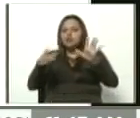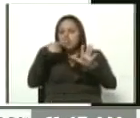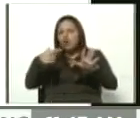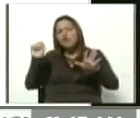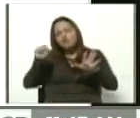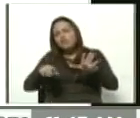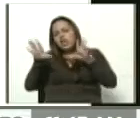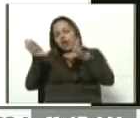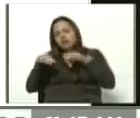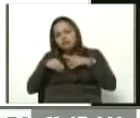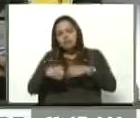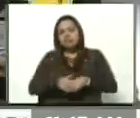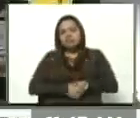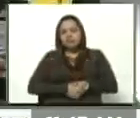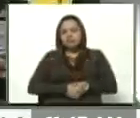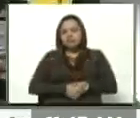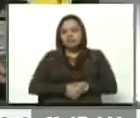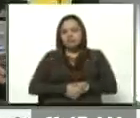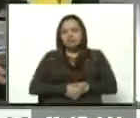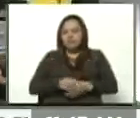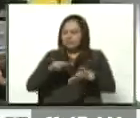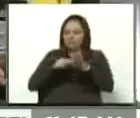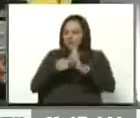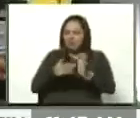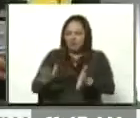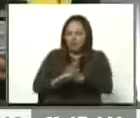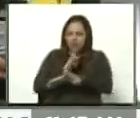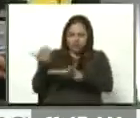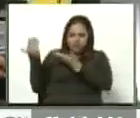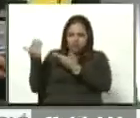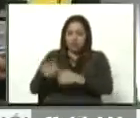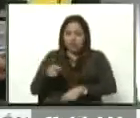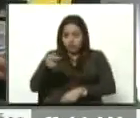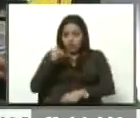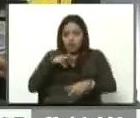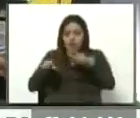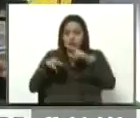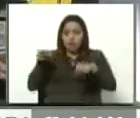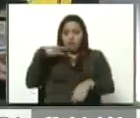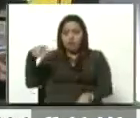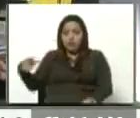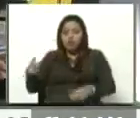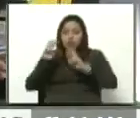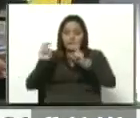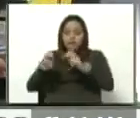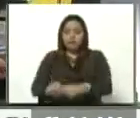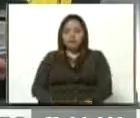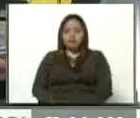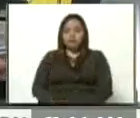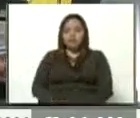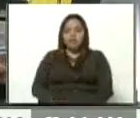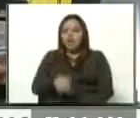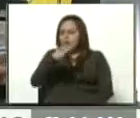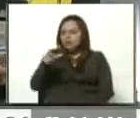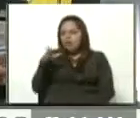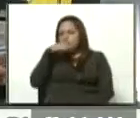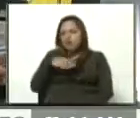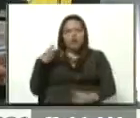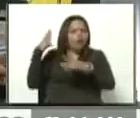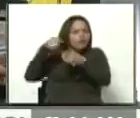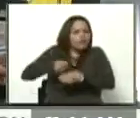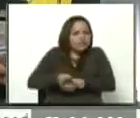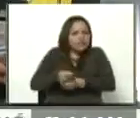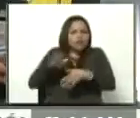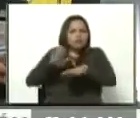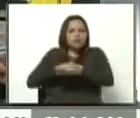profe? El que, hablando, esto va asociado al tema político, claro, ¿no? El tema de que la gente no confía en que los